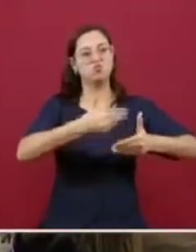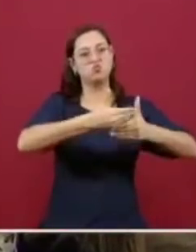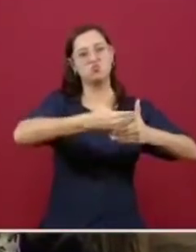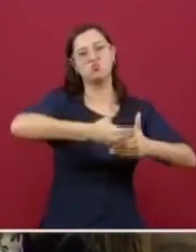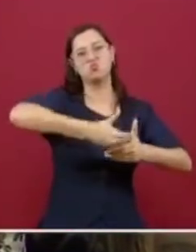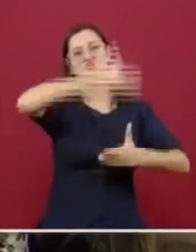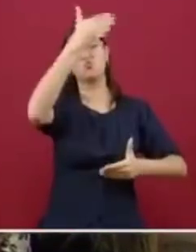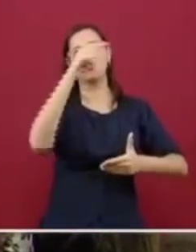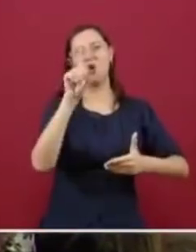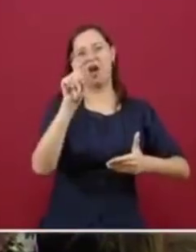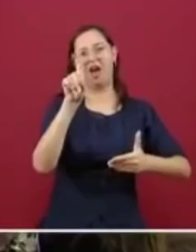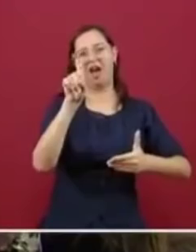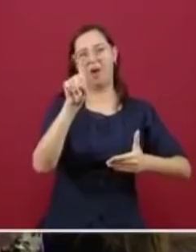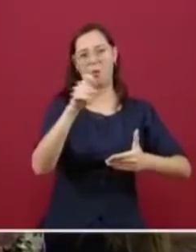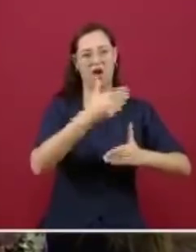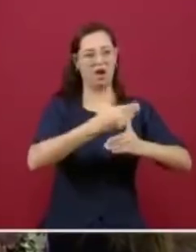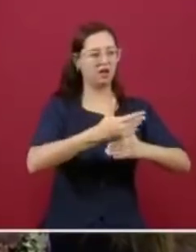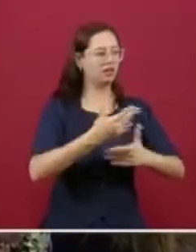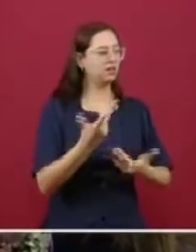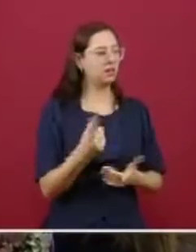publicó por primera vez en